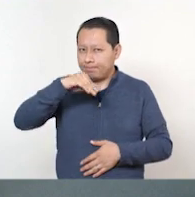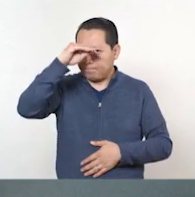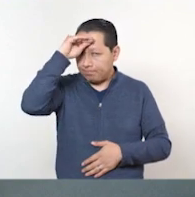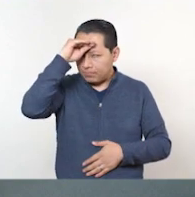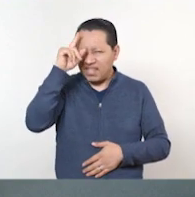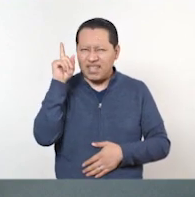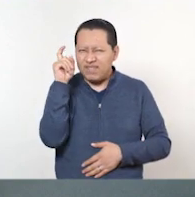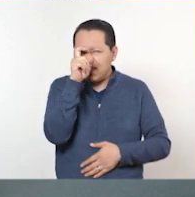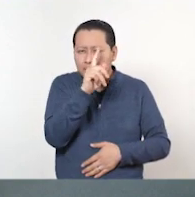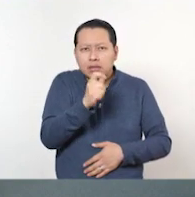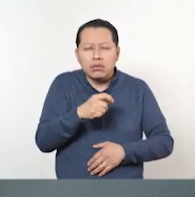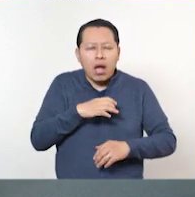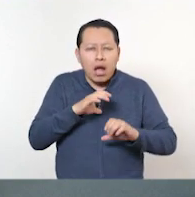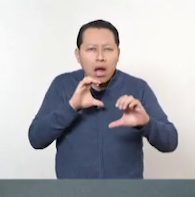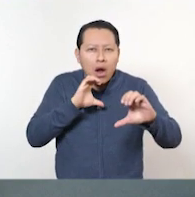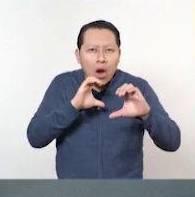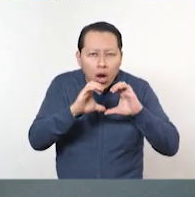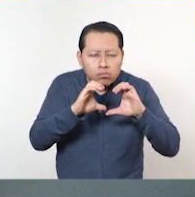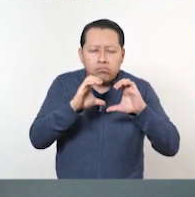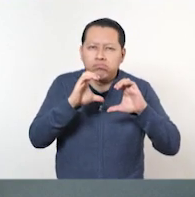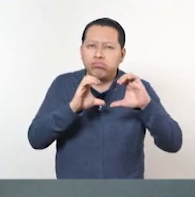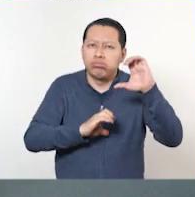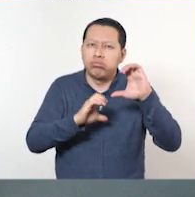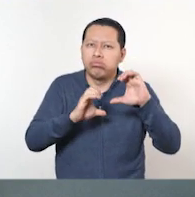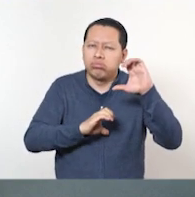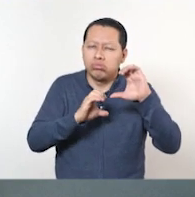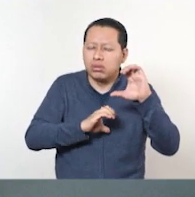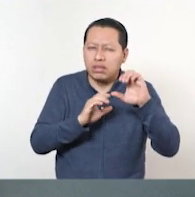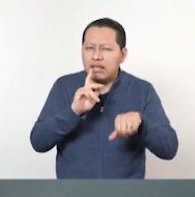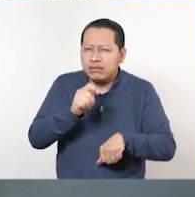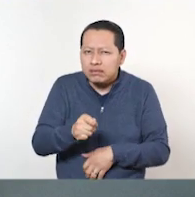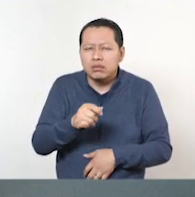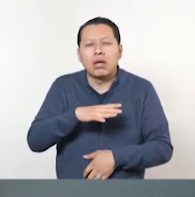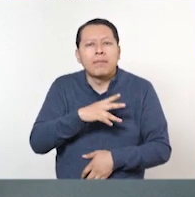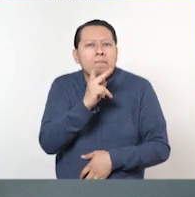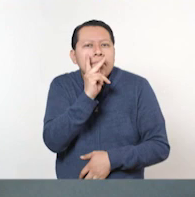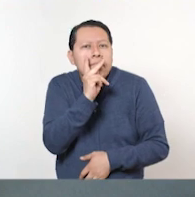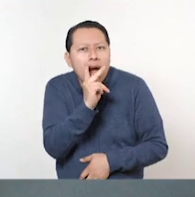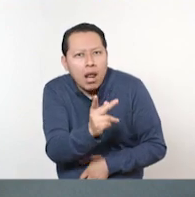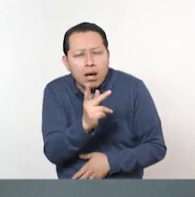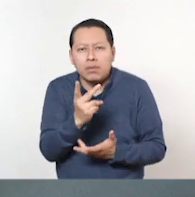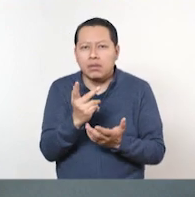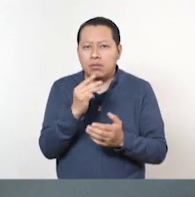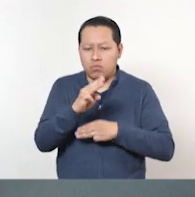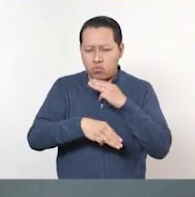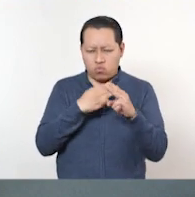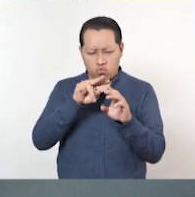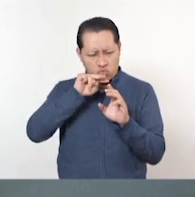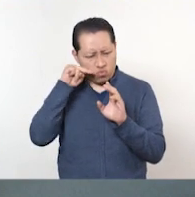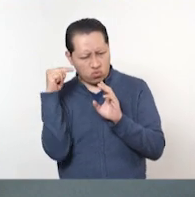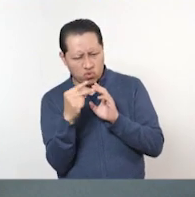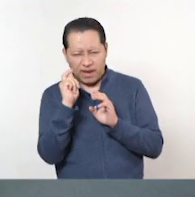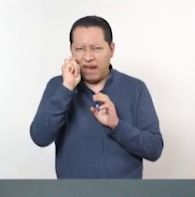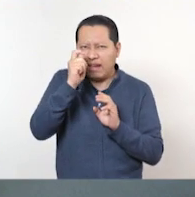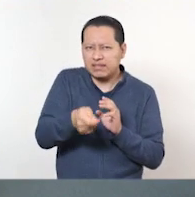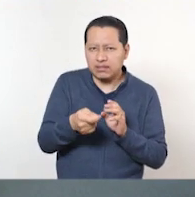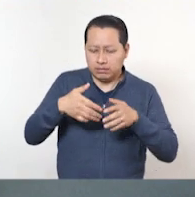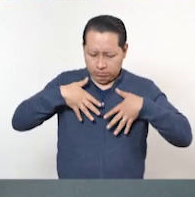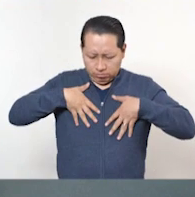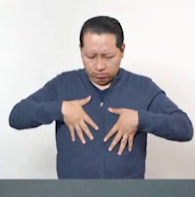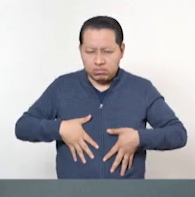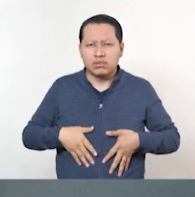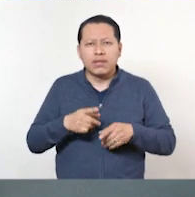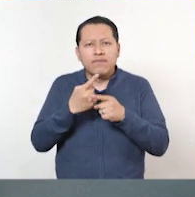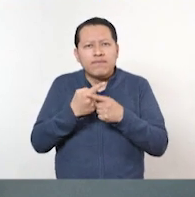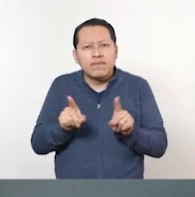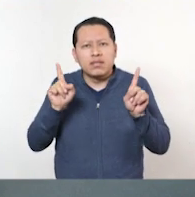en lo difícil que es cuando no nos entendemos. Y no solo por las palabras, sino por la forma en cómo vemos el mundo, cuando